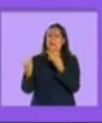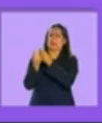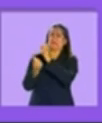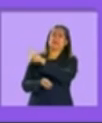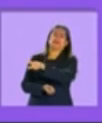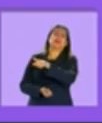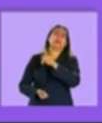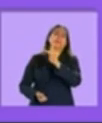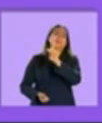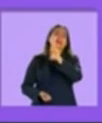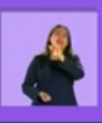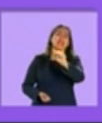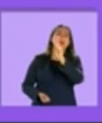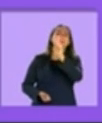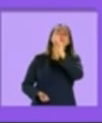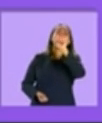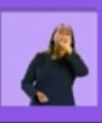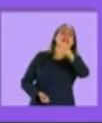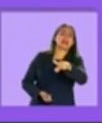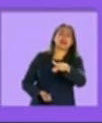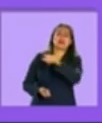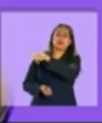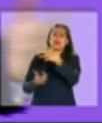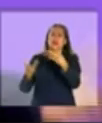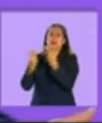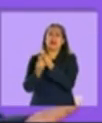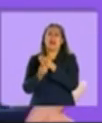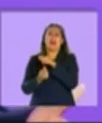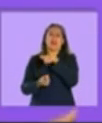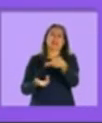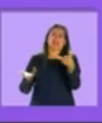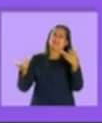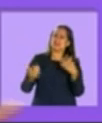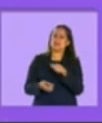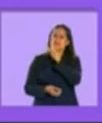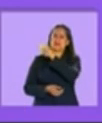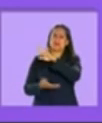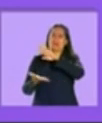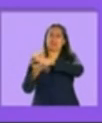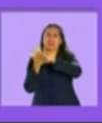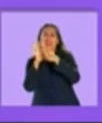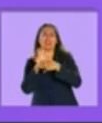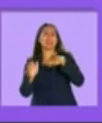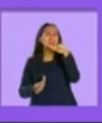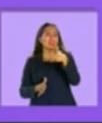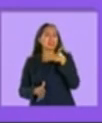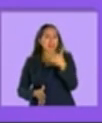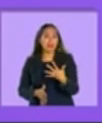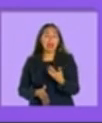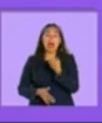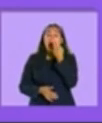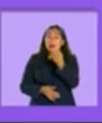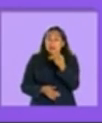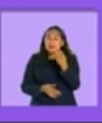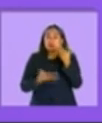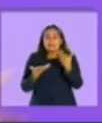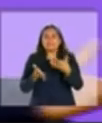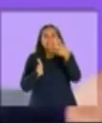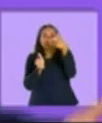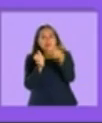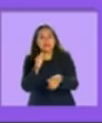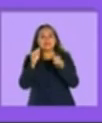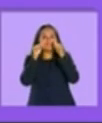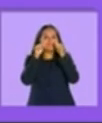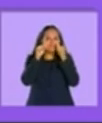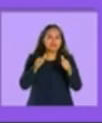fuertes, ¿no? Porque siguen bordando sobre lo mismo, que si el médico, que ya era público, o sea, nada novedoso, ¿no? Entonces yo